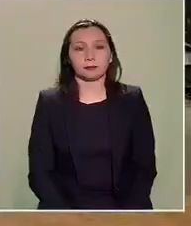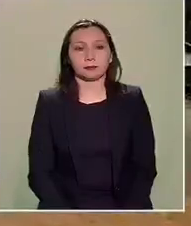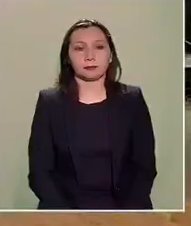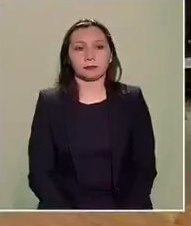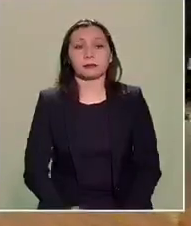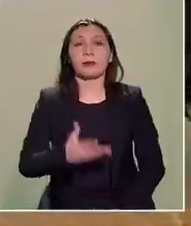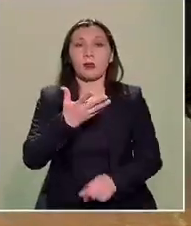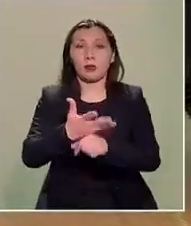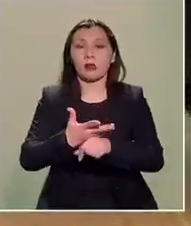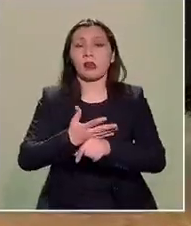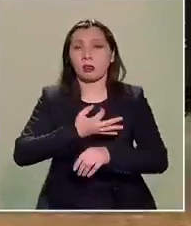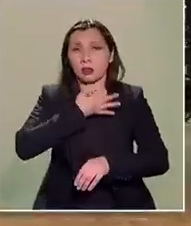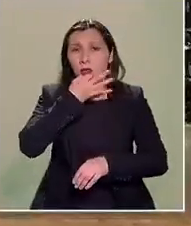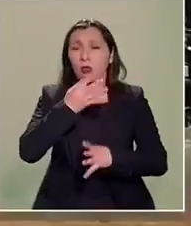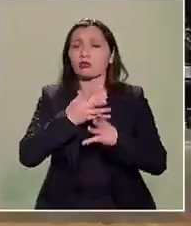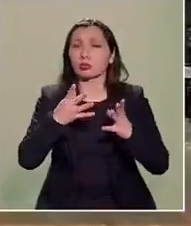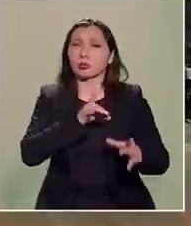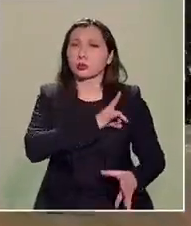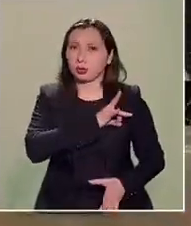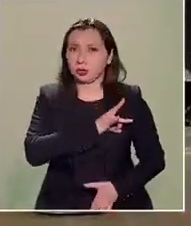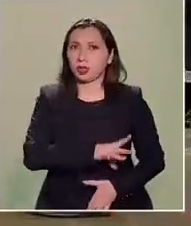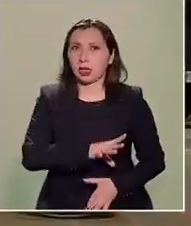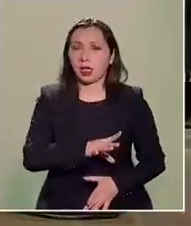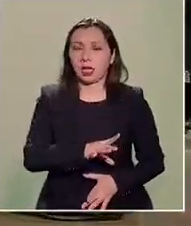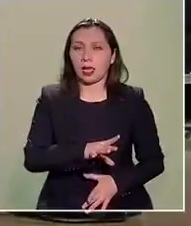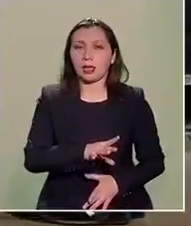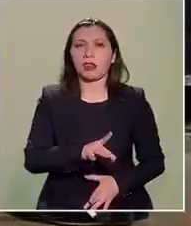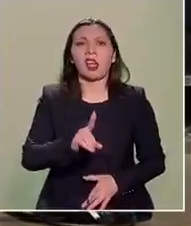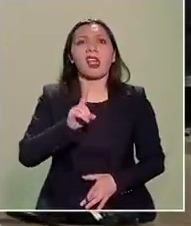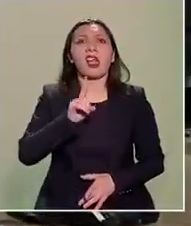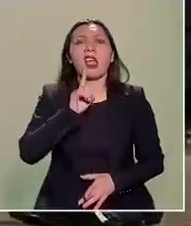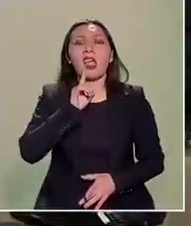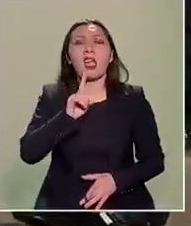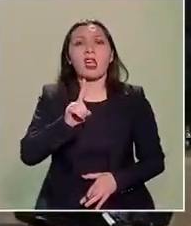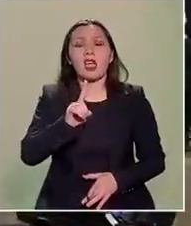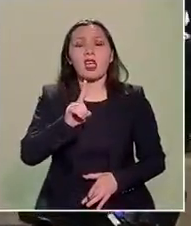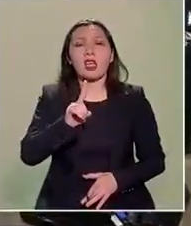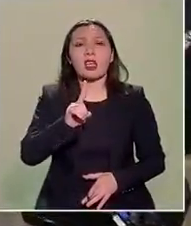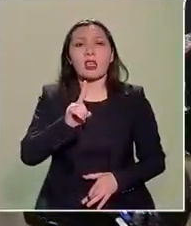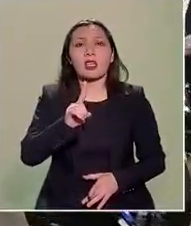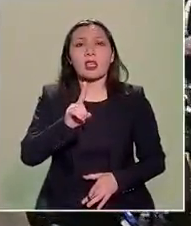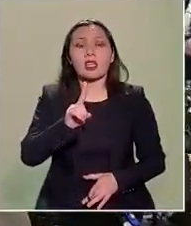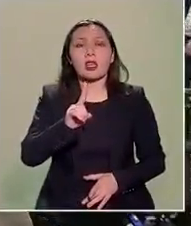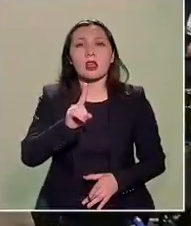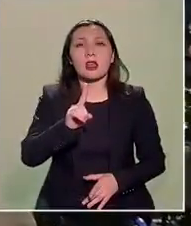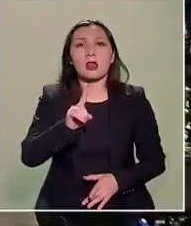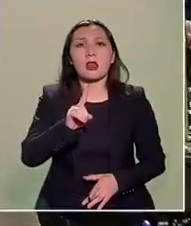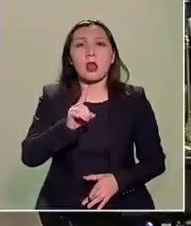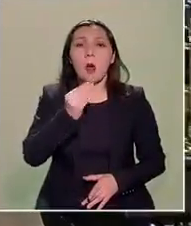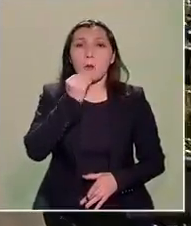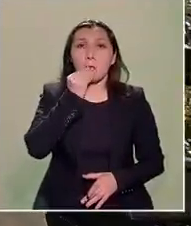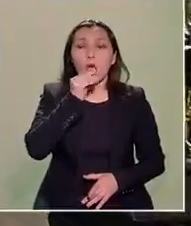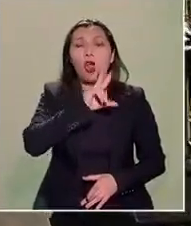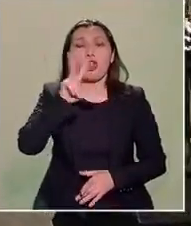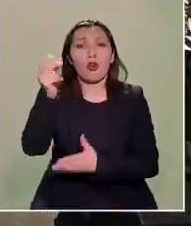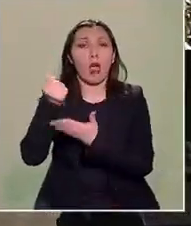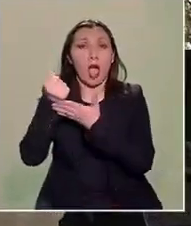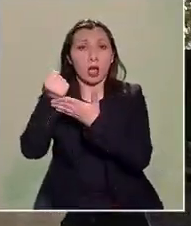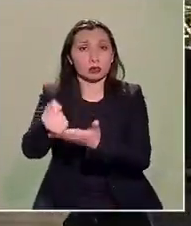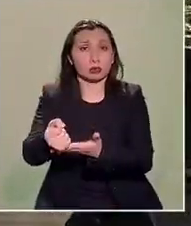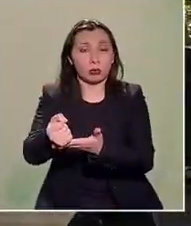hay un dicho muy chileno que dice quien se muda yo le ayuda